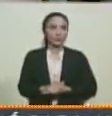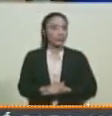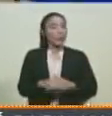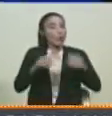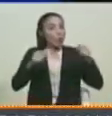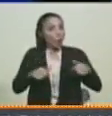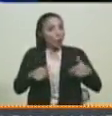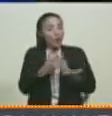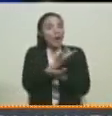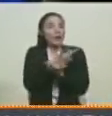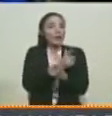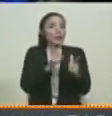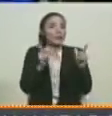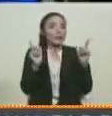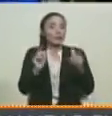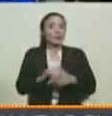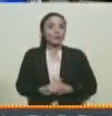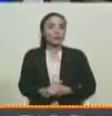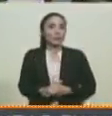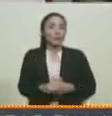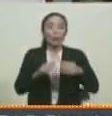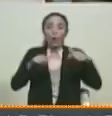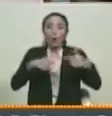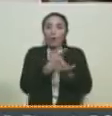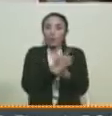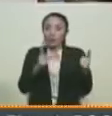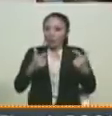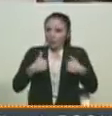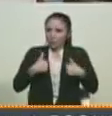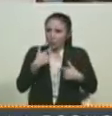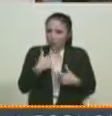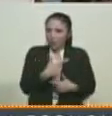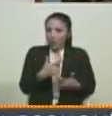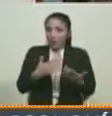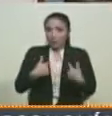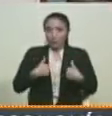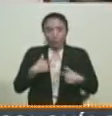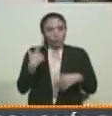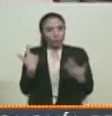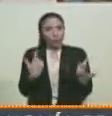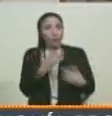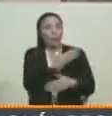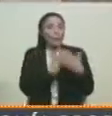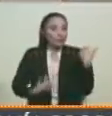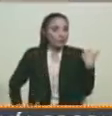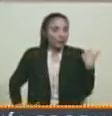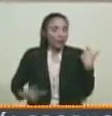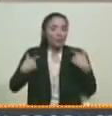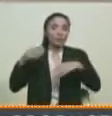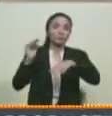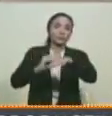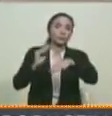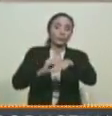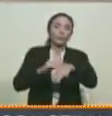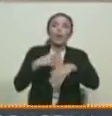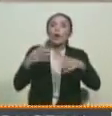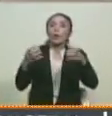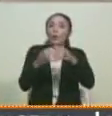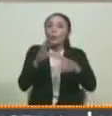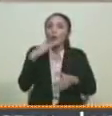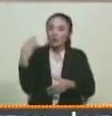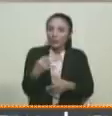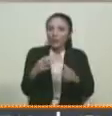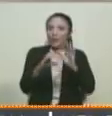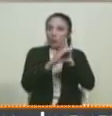en libertad, por petición mía, como jefe de Estado, a la Comisión de la Verdad de la